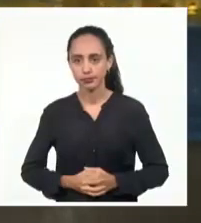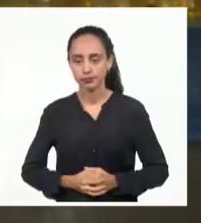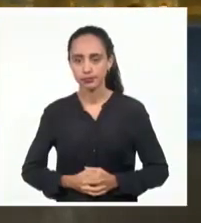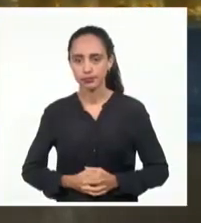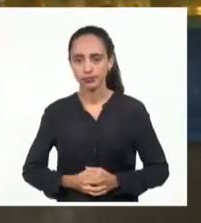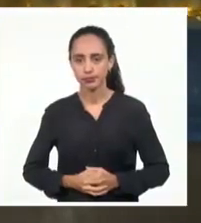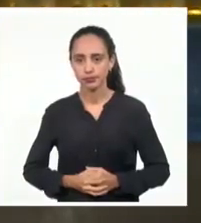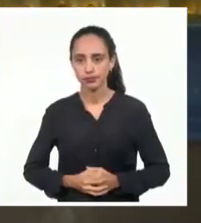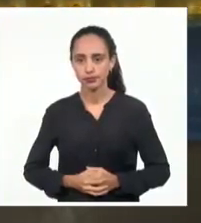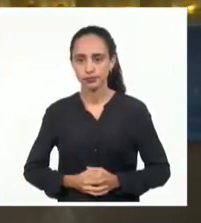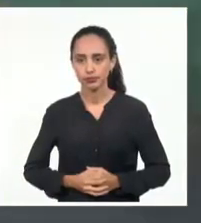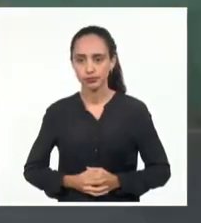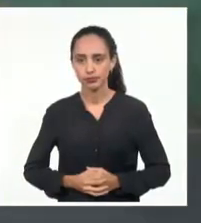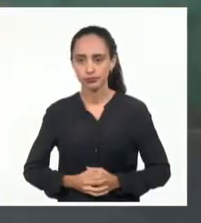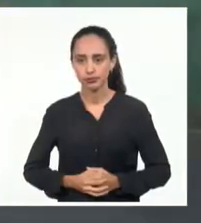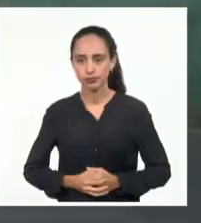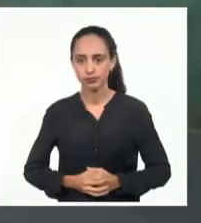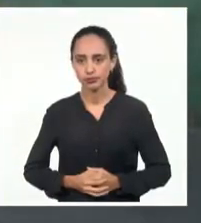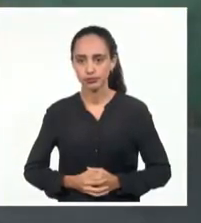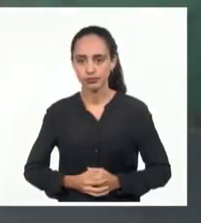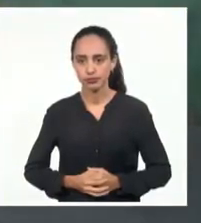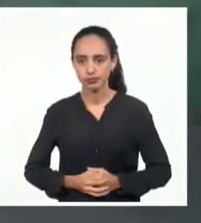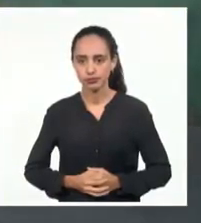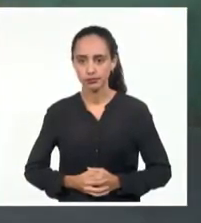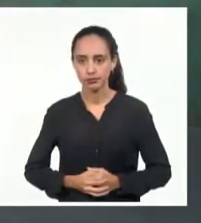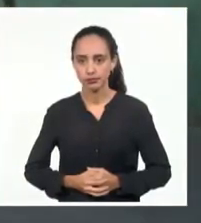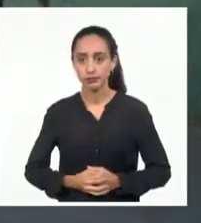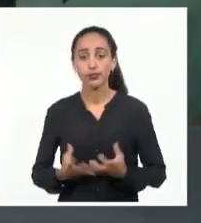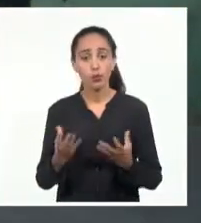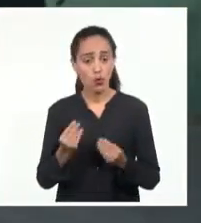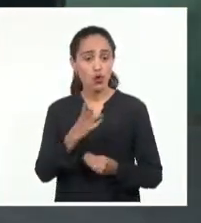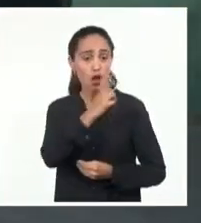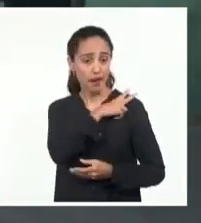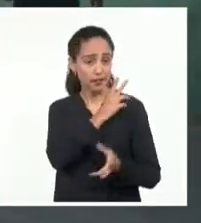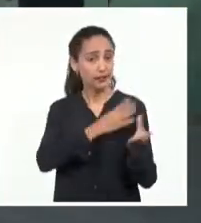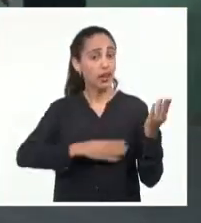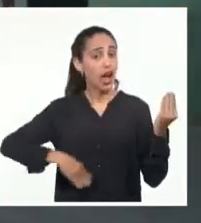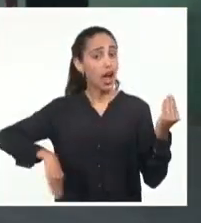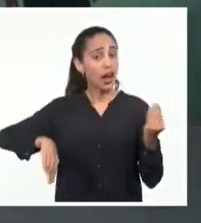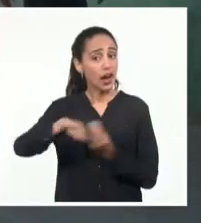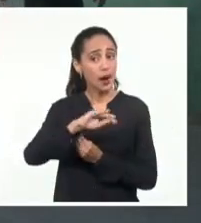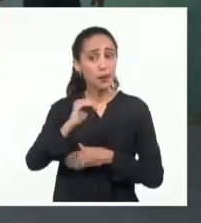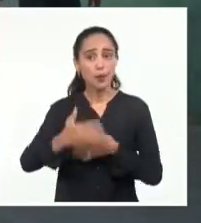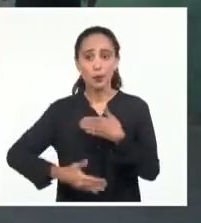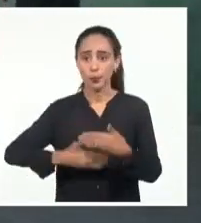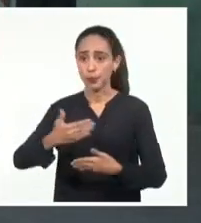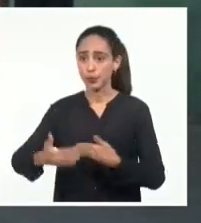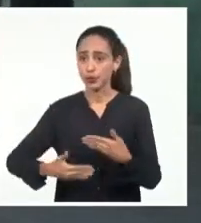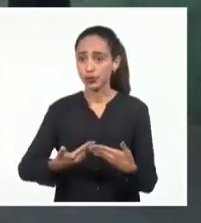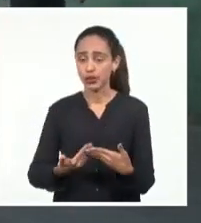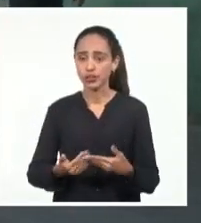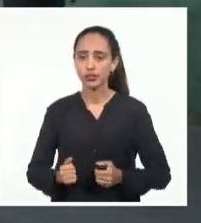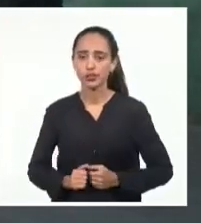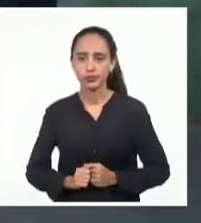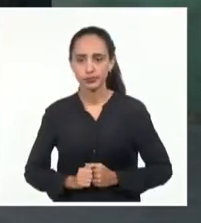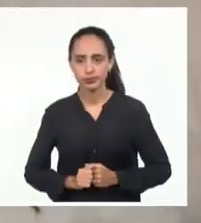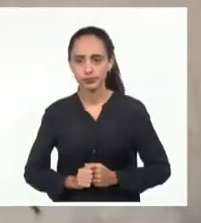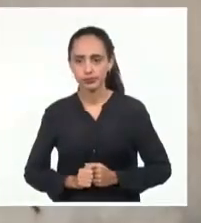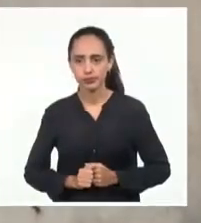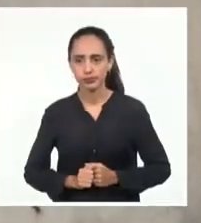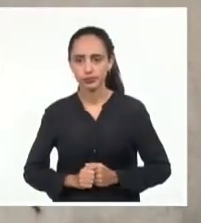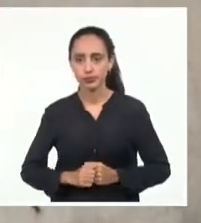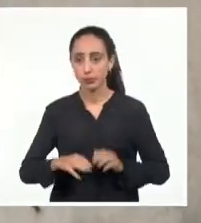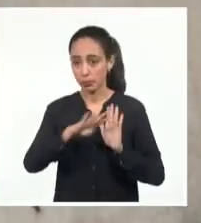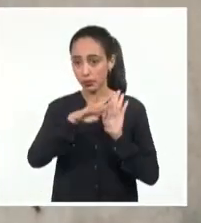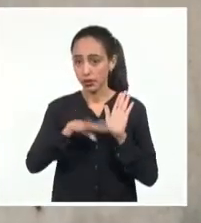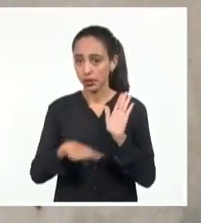Entre ellos hemos tenido que sustituir a muchos directivos, cambiar procedimientos que no estaban establecidos, poner parámetros de